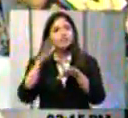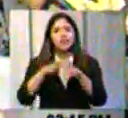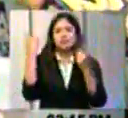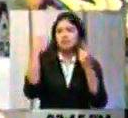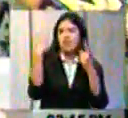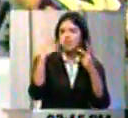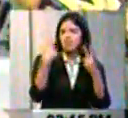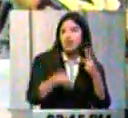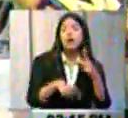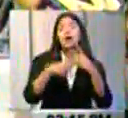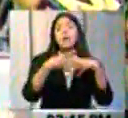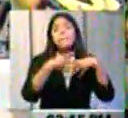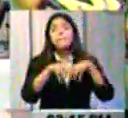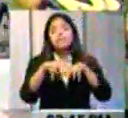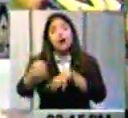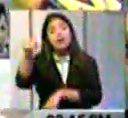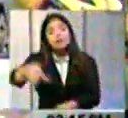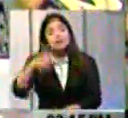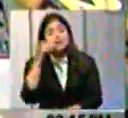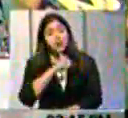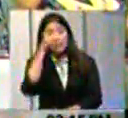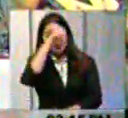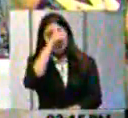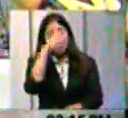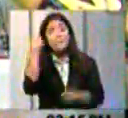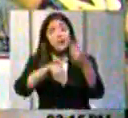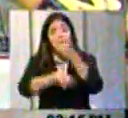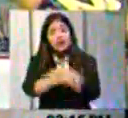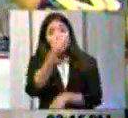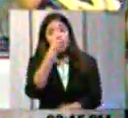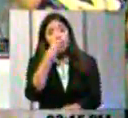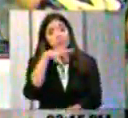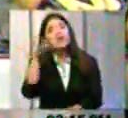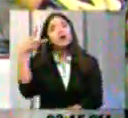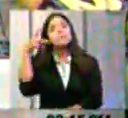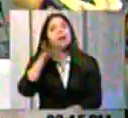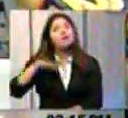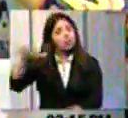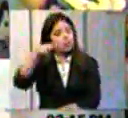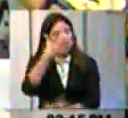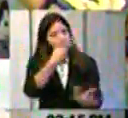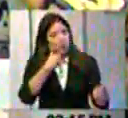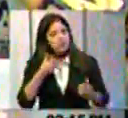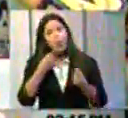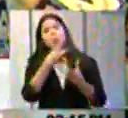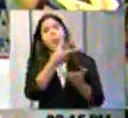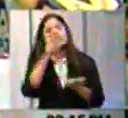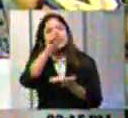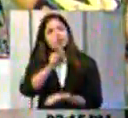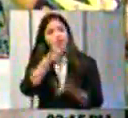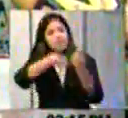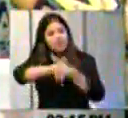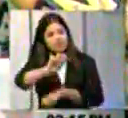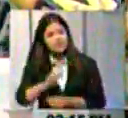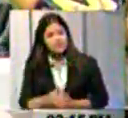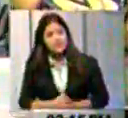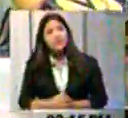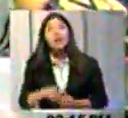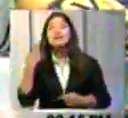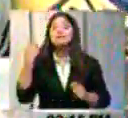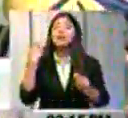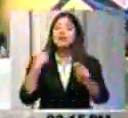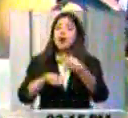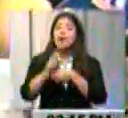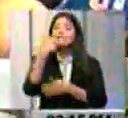conjunto de movilizaciones este fin de semana para distribuir alimentos en las parroquias. Quisiera conocer cuántas toneladas se van a distribuir. Sí, mira, se van a distribuir más